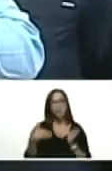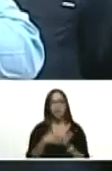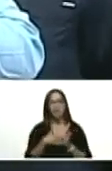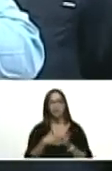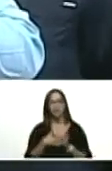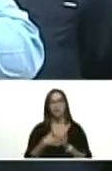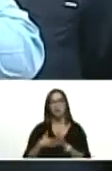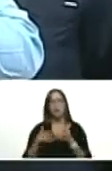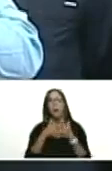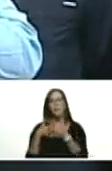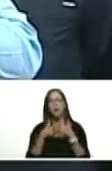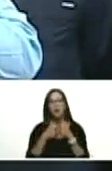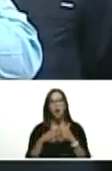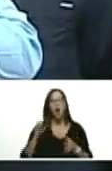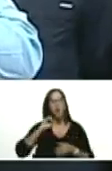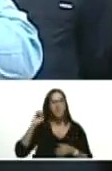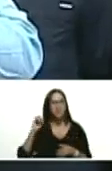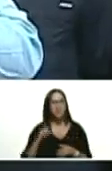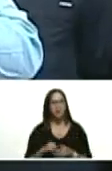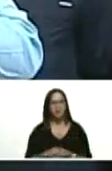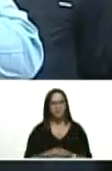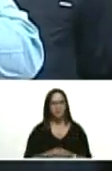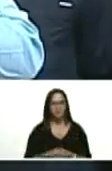los imperios occidentales,